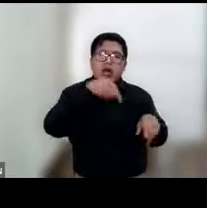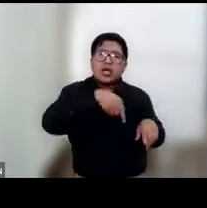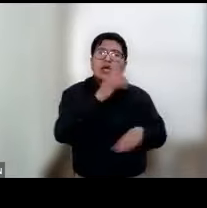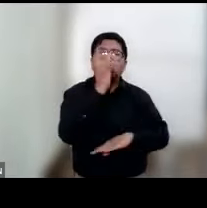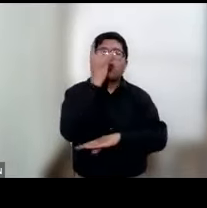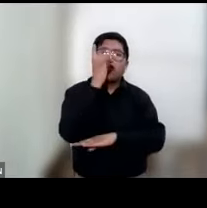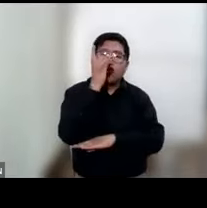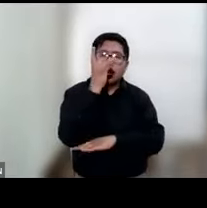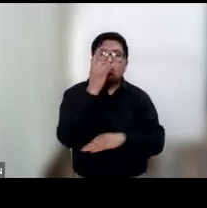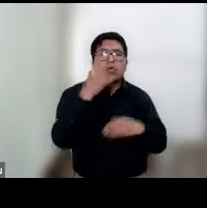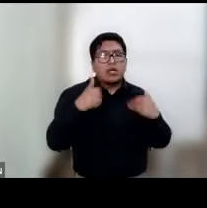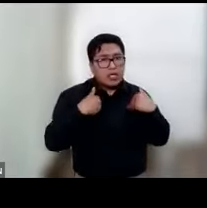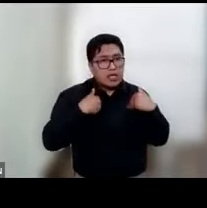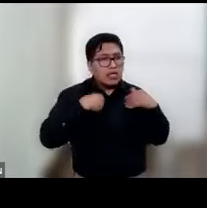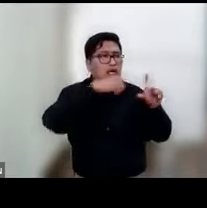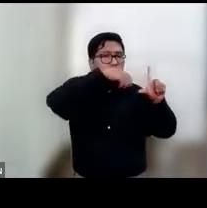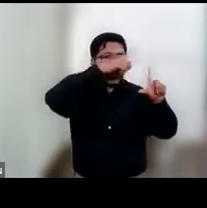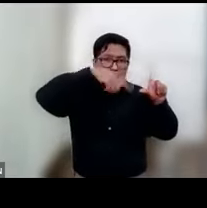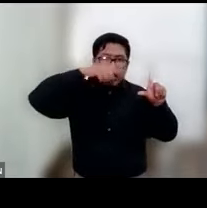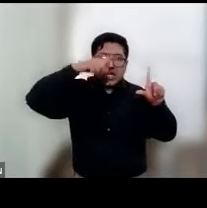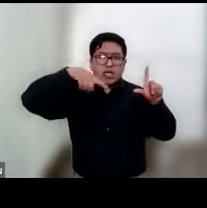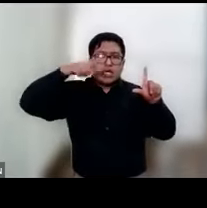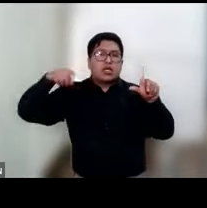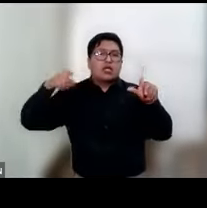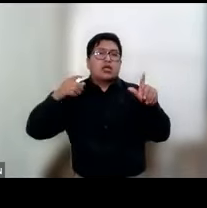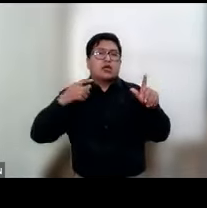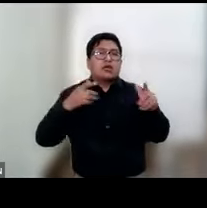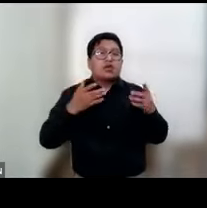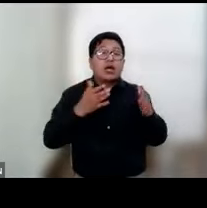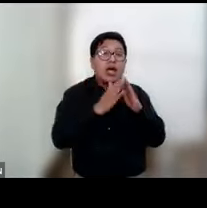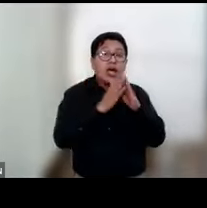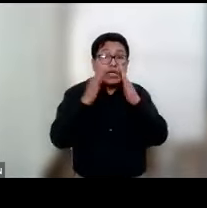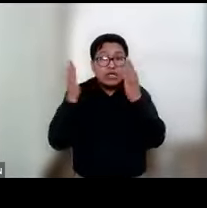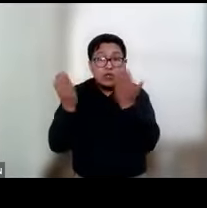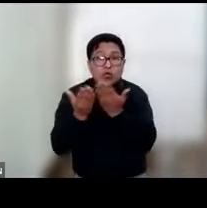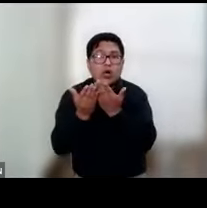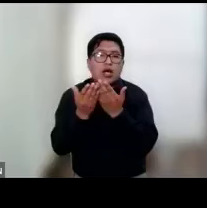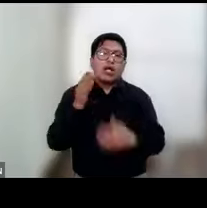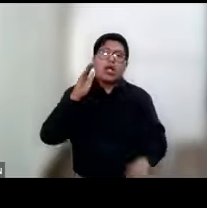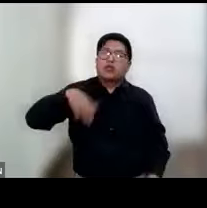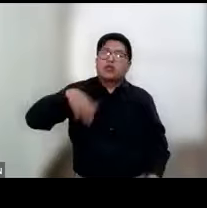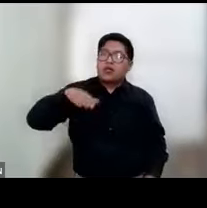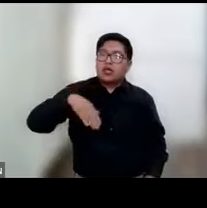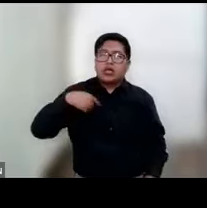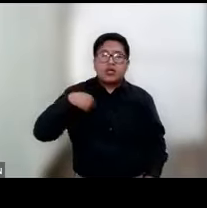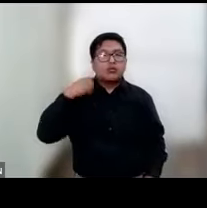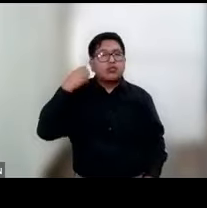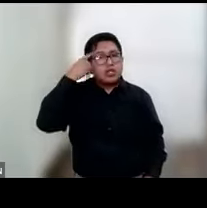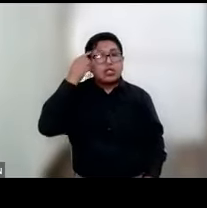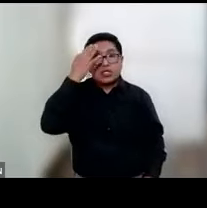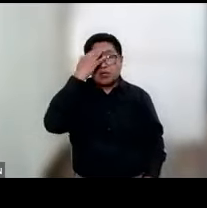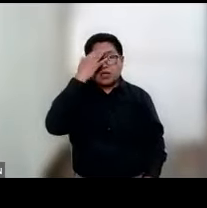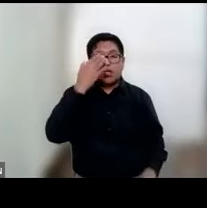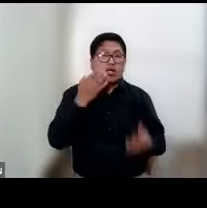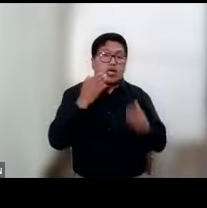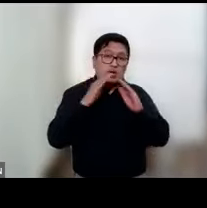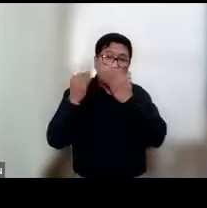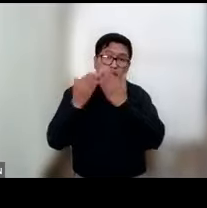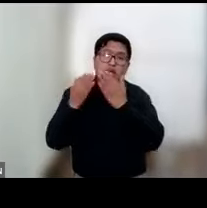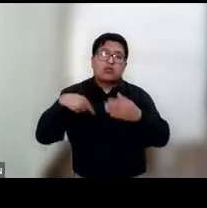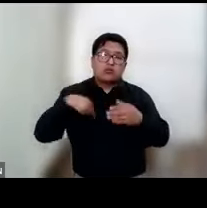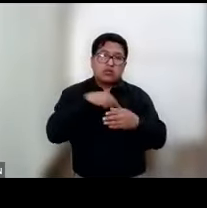en las situaciones que estamos que no son precisamente de pobreza sino más bien ya hemos logrado revertir eso estamos tratando de salir